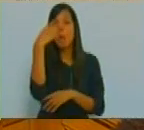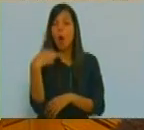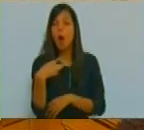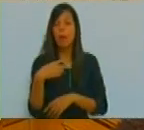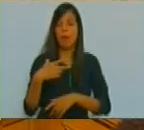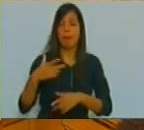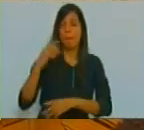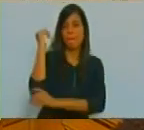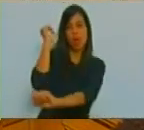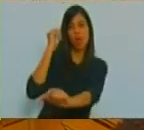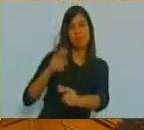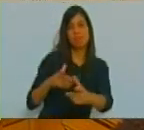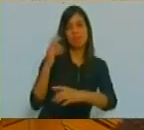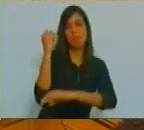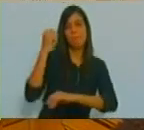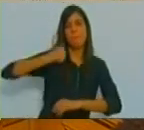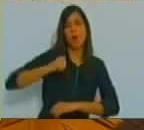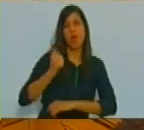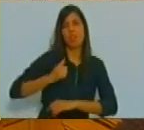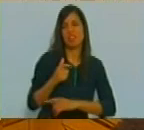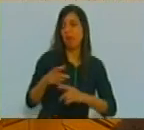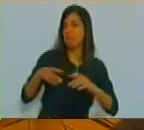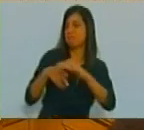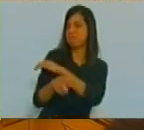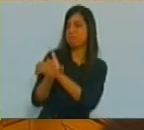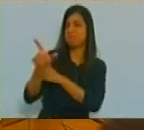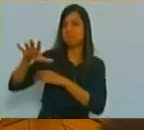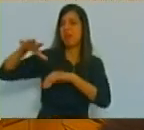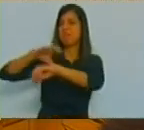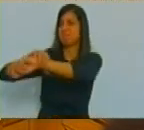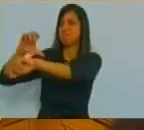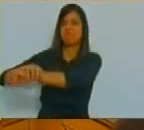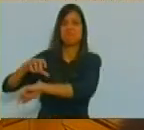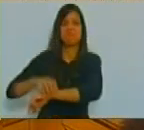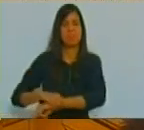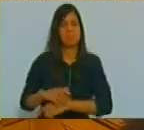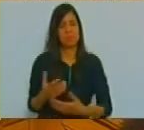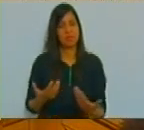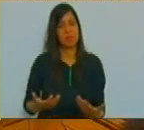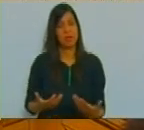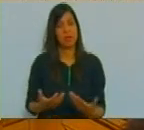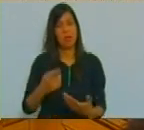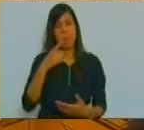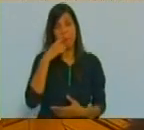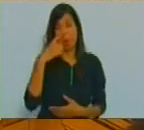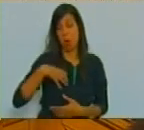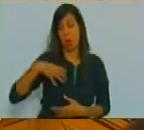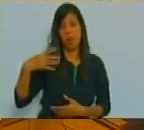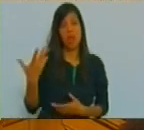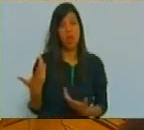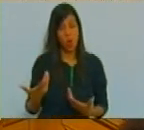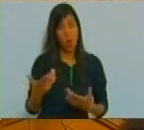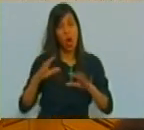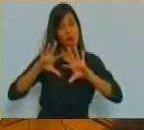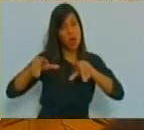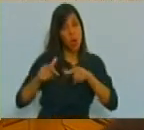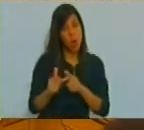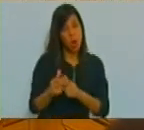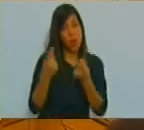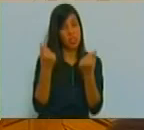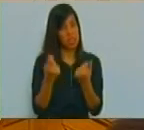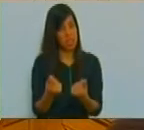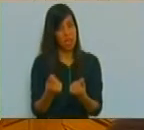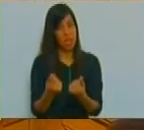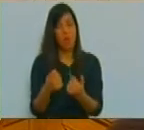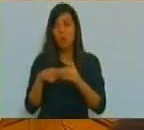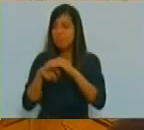también podemos aplicar redadas pero vamos a hacer en la urbanización donde viven los que les robaron se robaron el dinero y con ello la